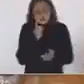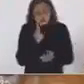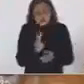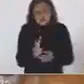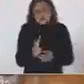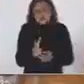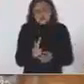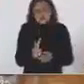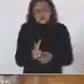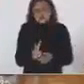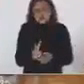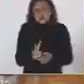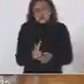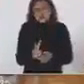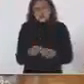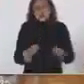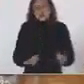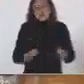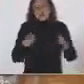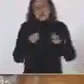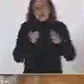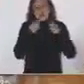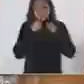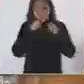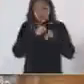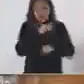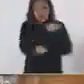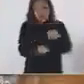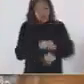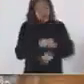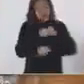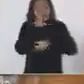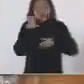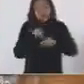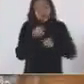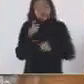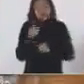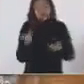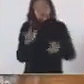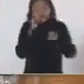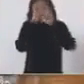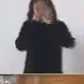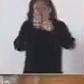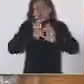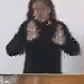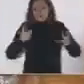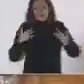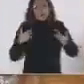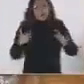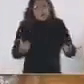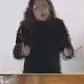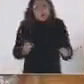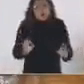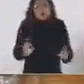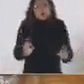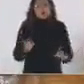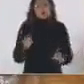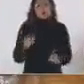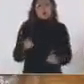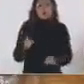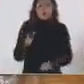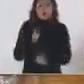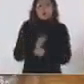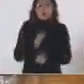tiene un contenido de una visión de vida, de sociedad, de familia, de muchas cosas. Lo respeto, lo entiendo, pero sí es de